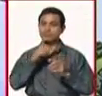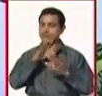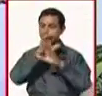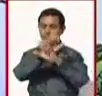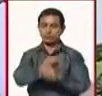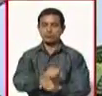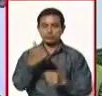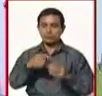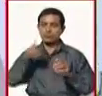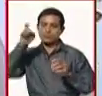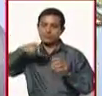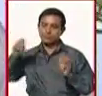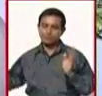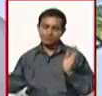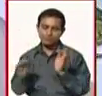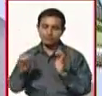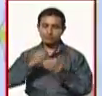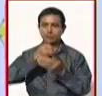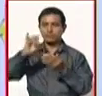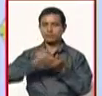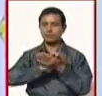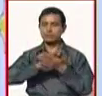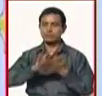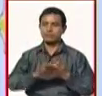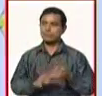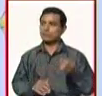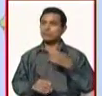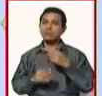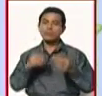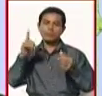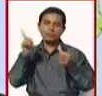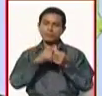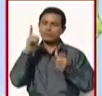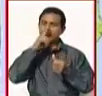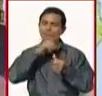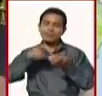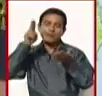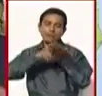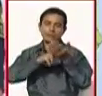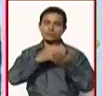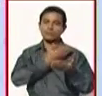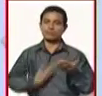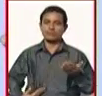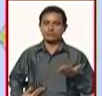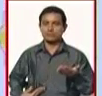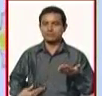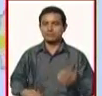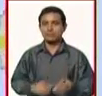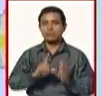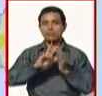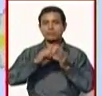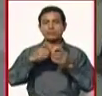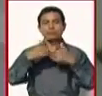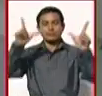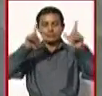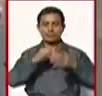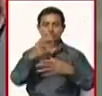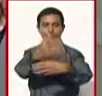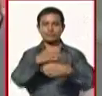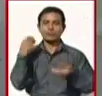encuentra aprehendido y deberá comparecer ante la justicia. Este le falsifica la firma a su presidente y logra